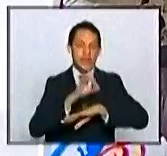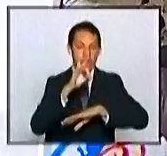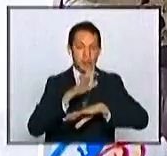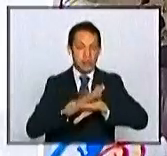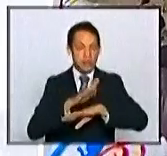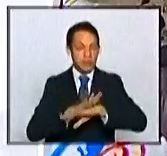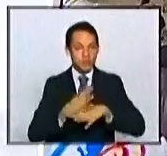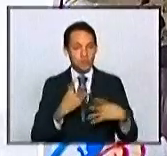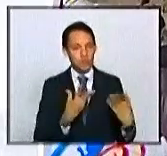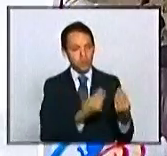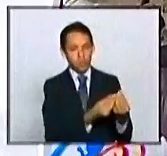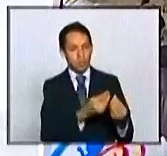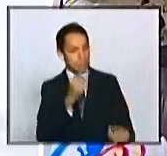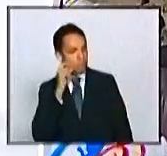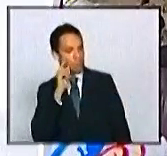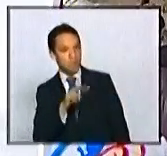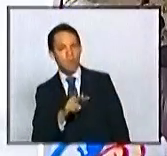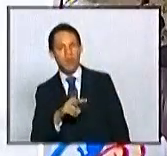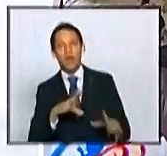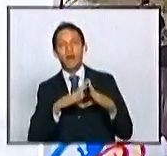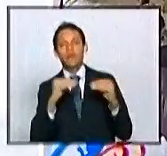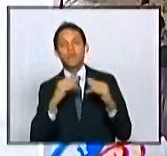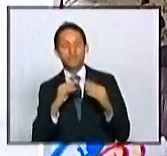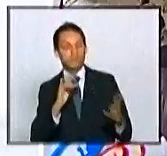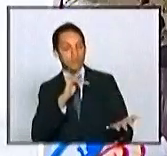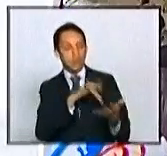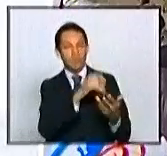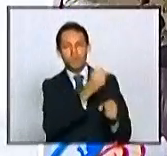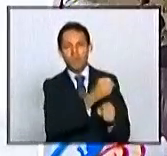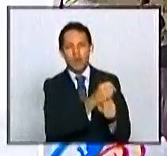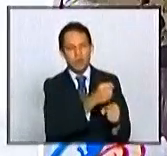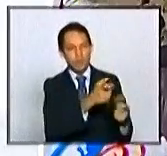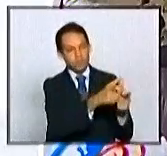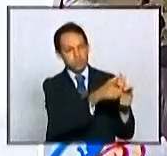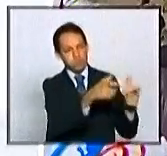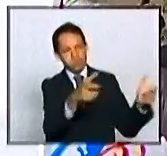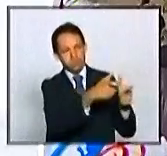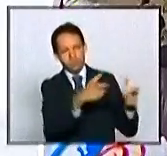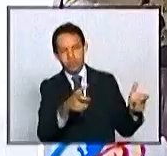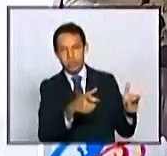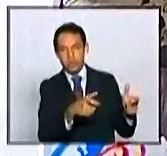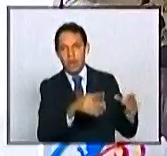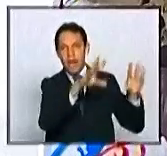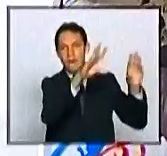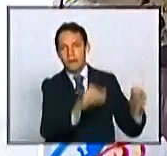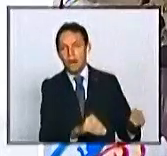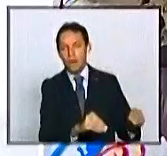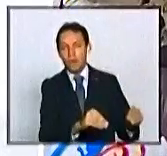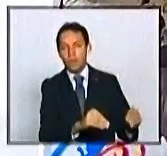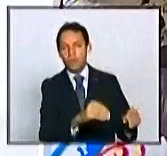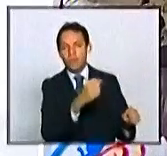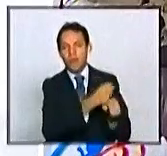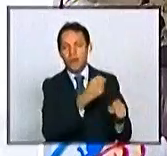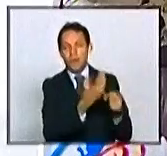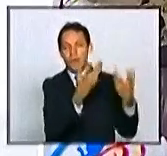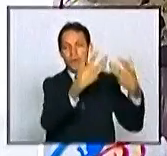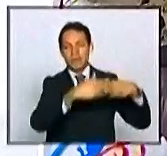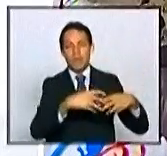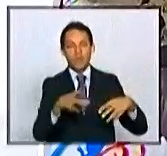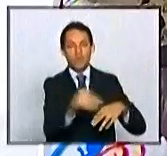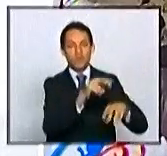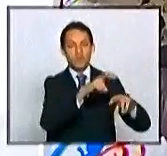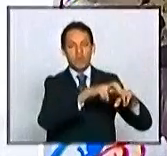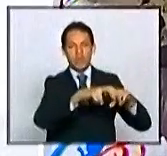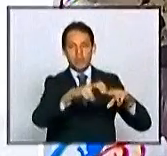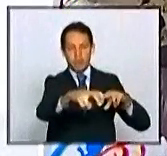y vi una cantidad de empleados y la fábrica estaba, digamos que apagada, y todos estaban sentados